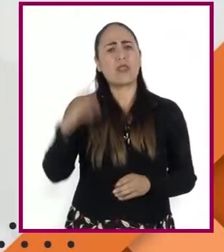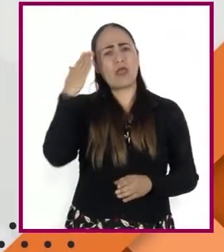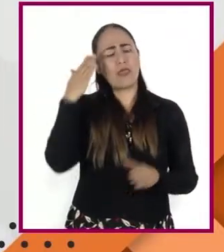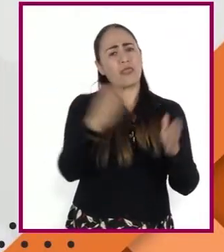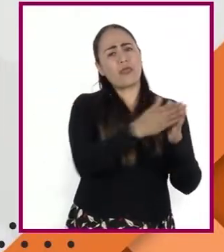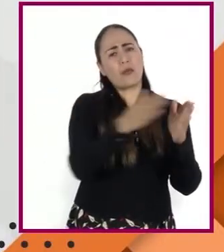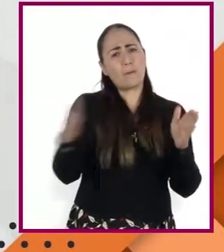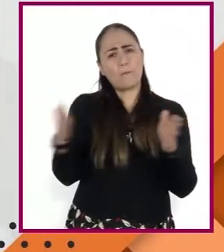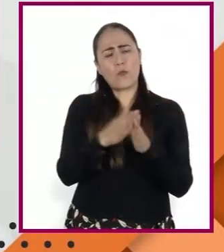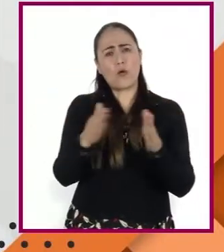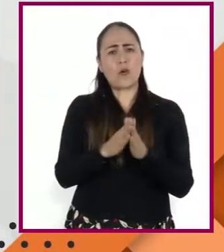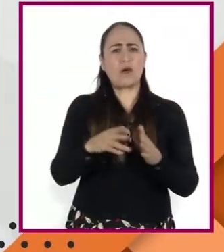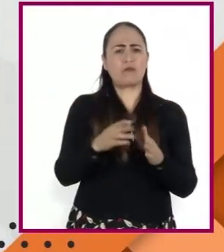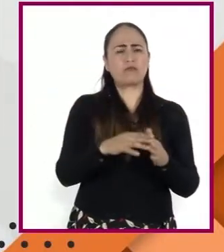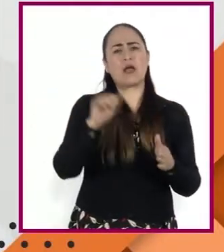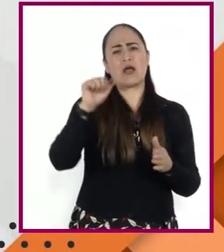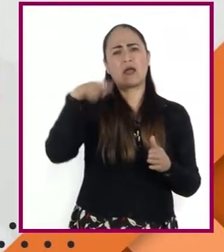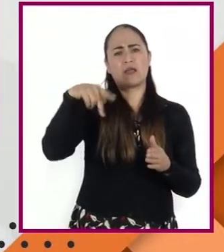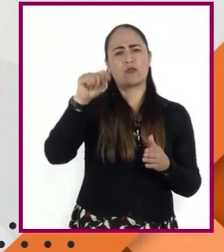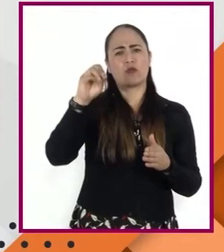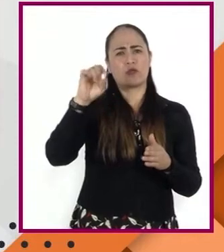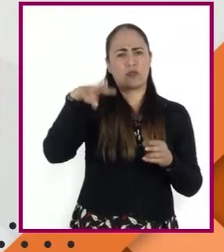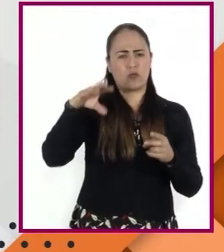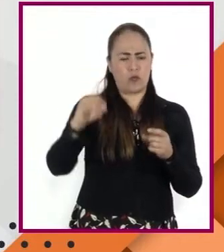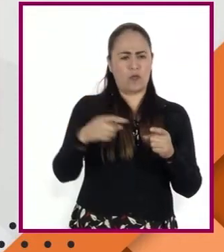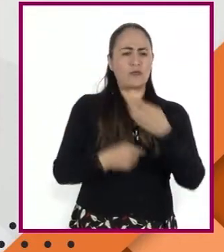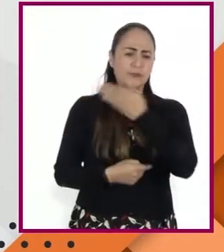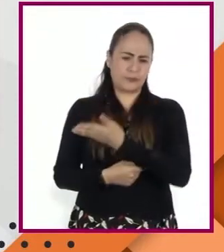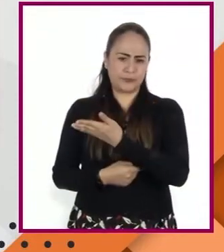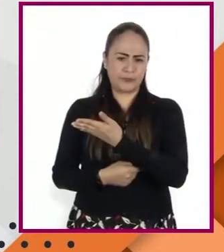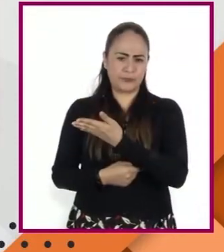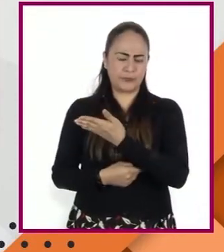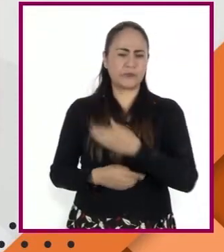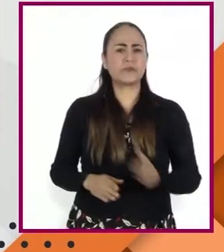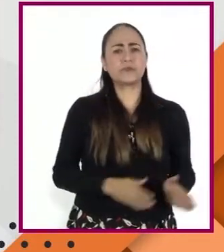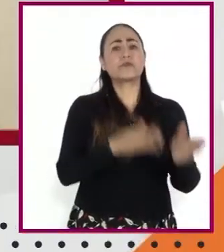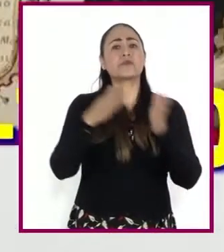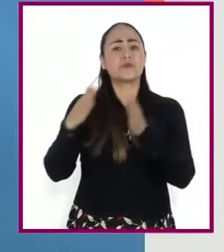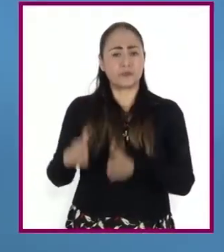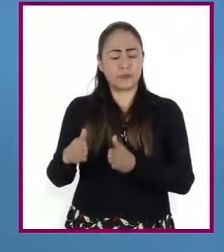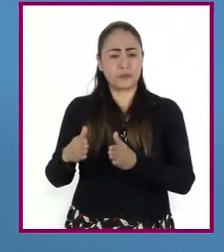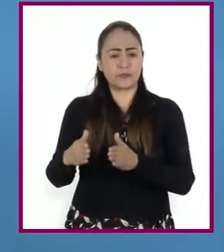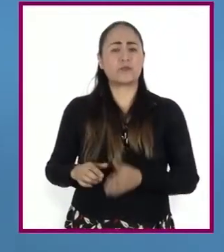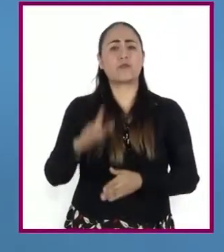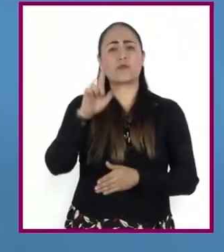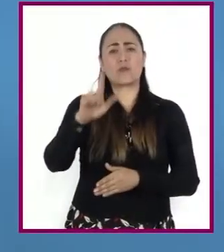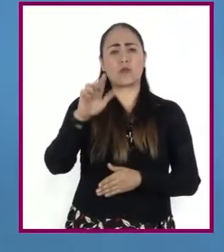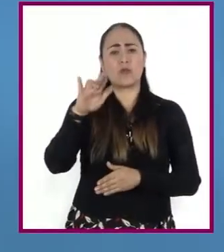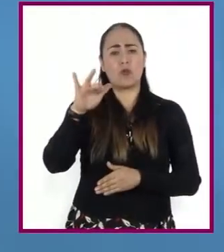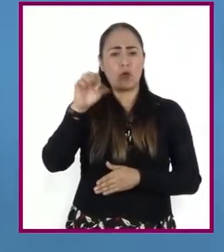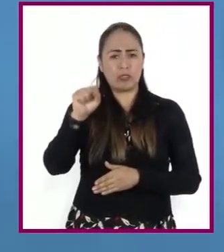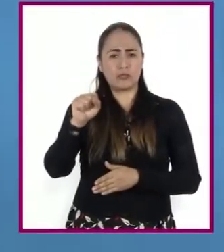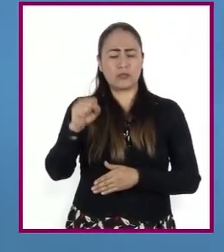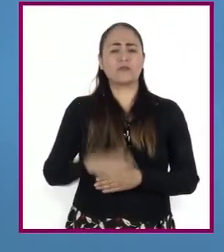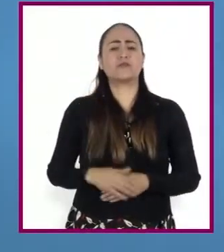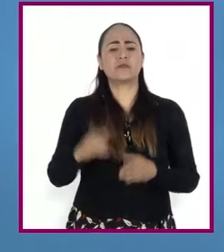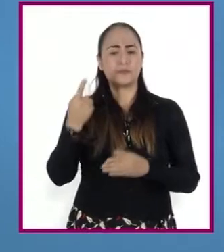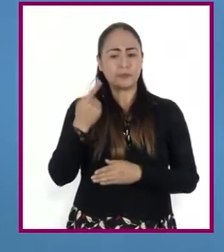virrey como representante personal del rey. Dicho virrey tenía funciones de gobernador, capitán supremo, juez